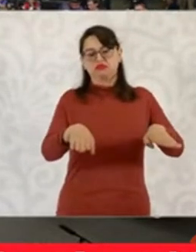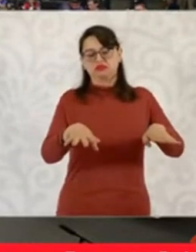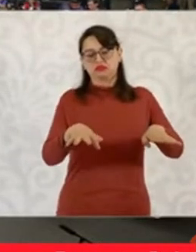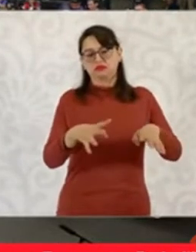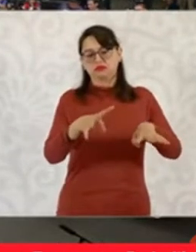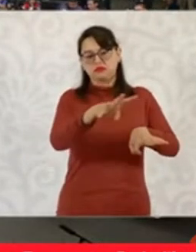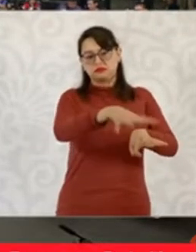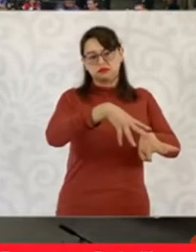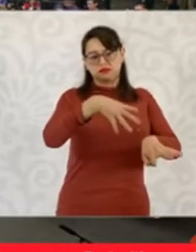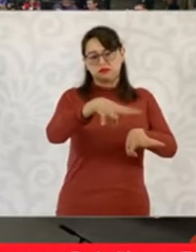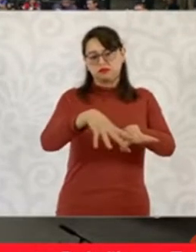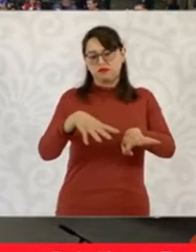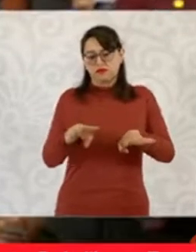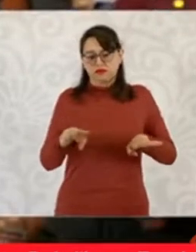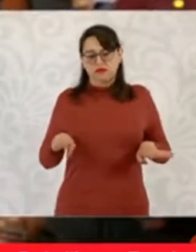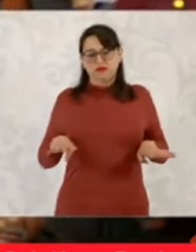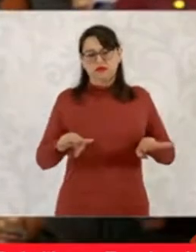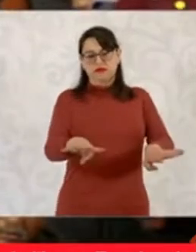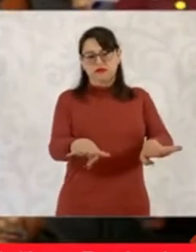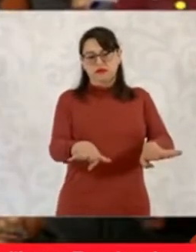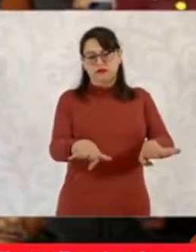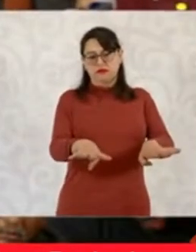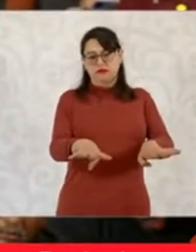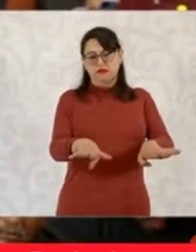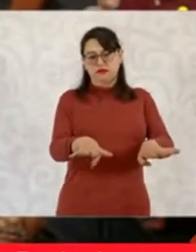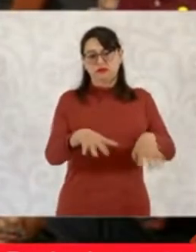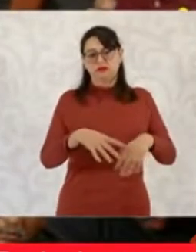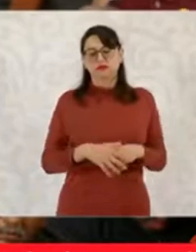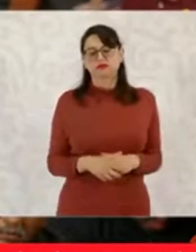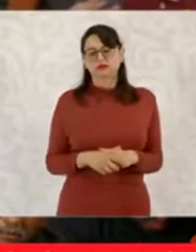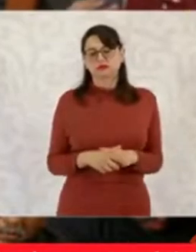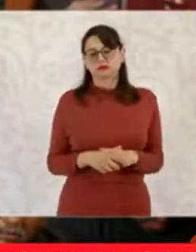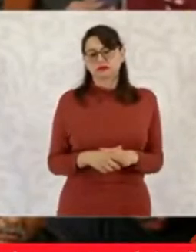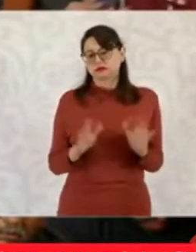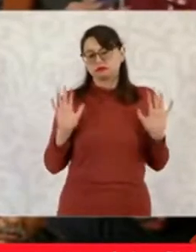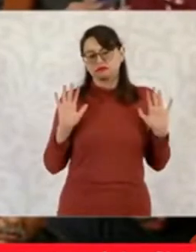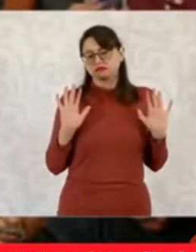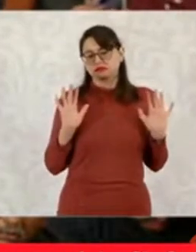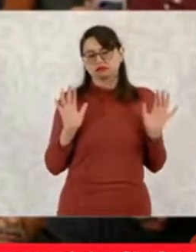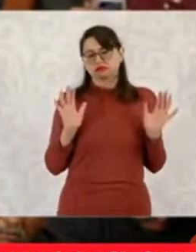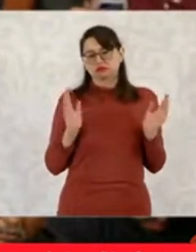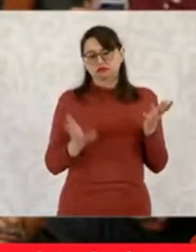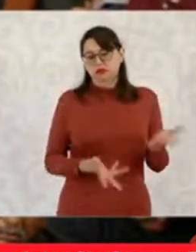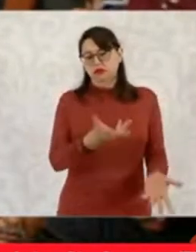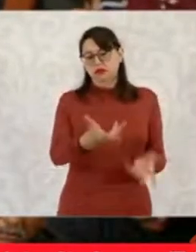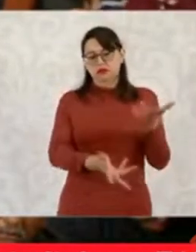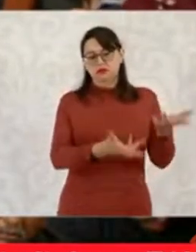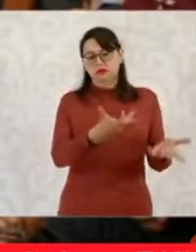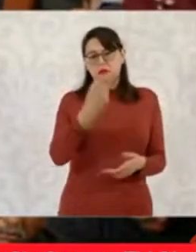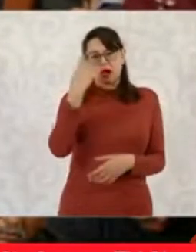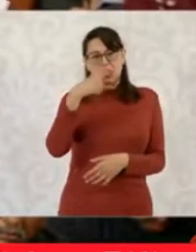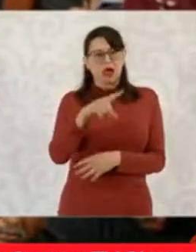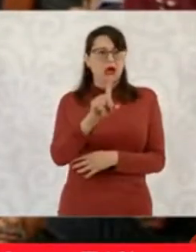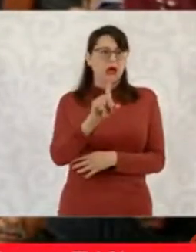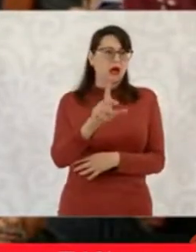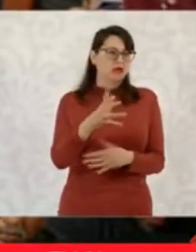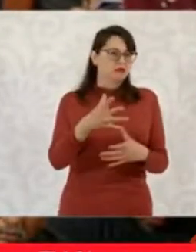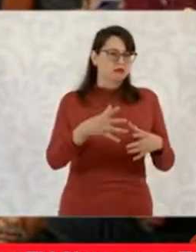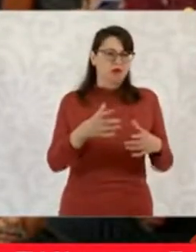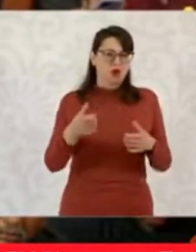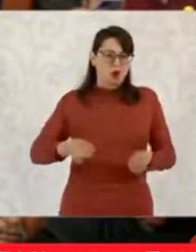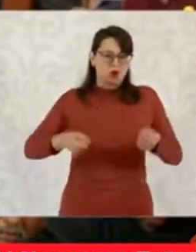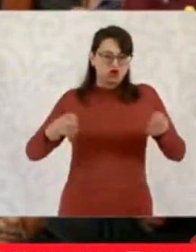la nivel piso, a la pared, donde así como si se calentara agua, se calentara algo grande,